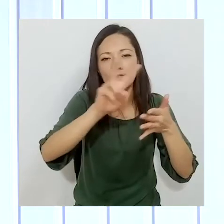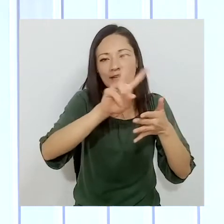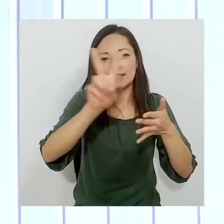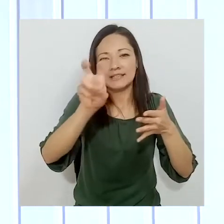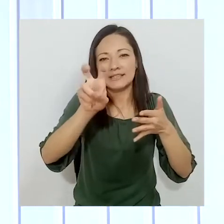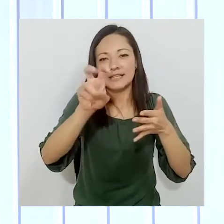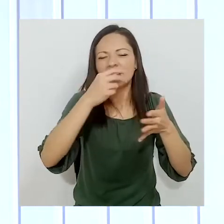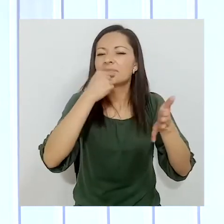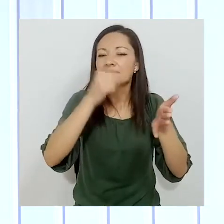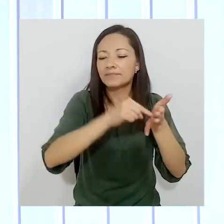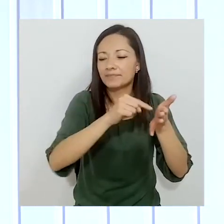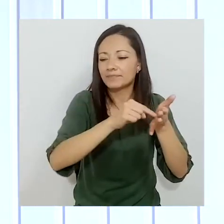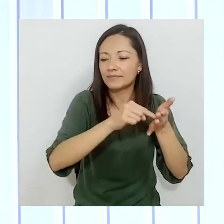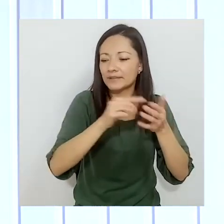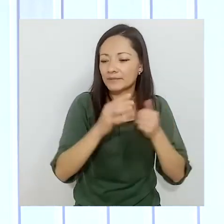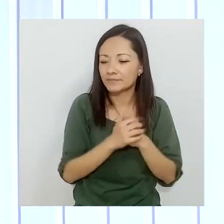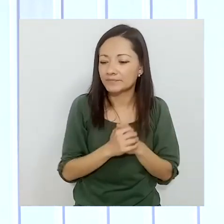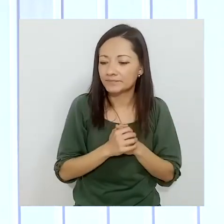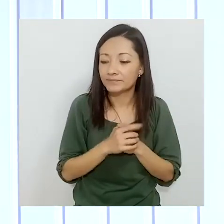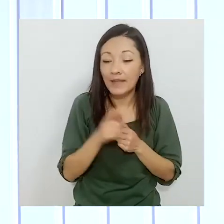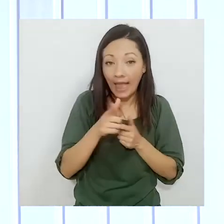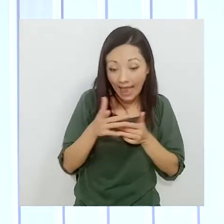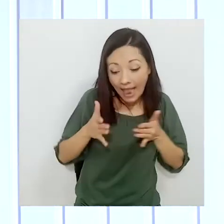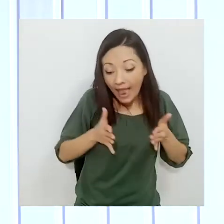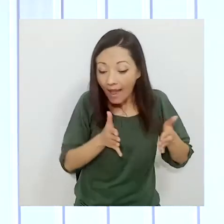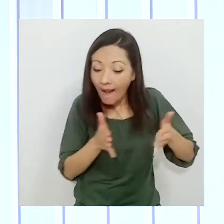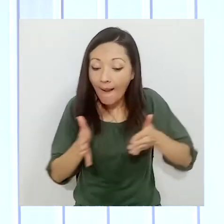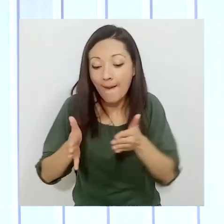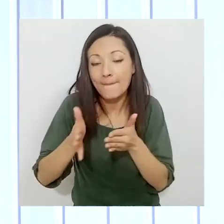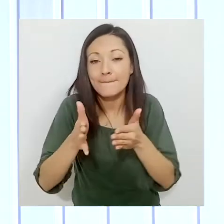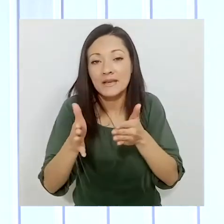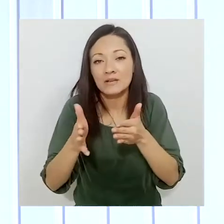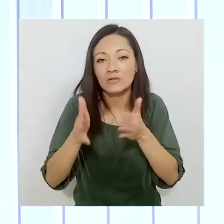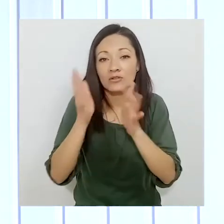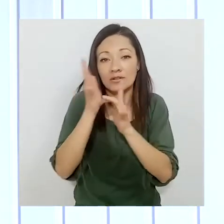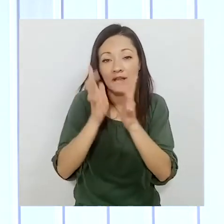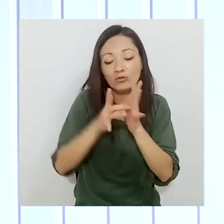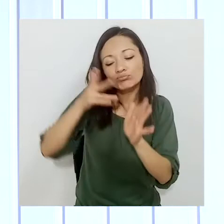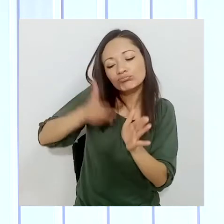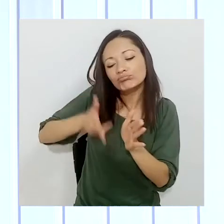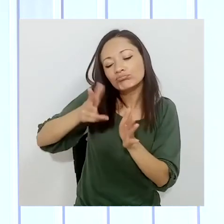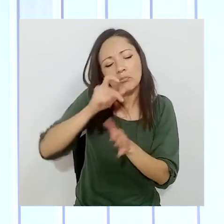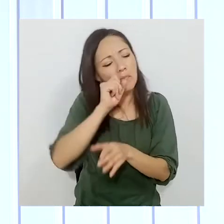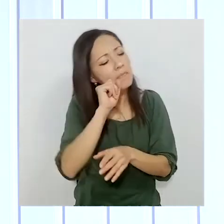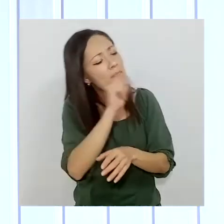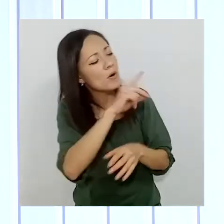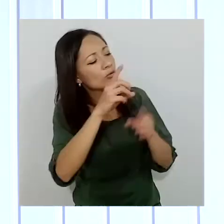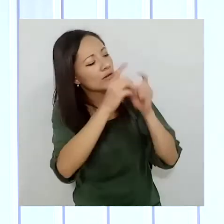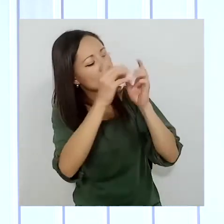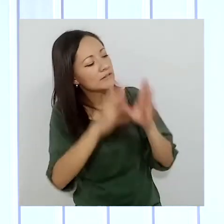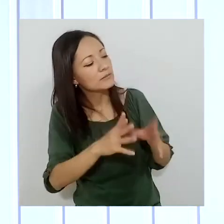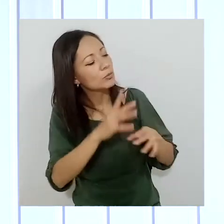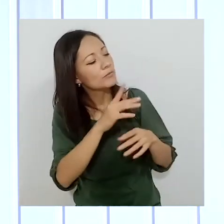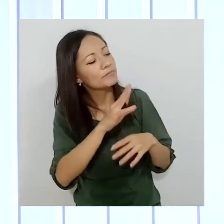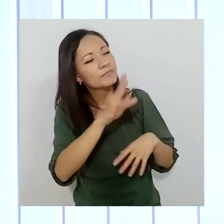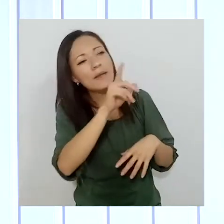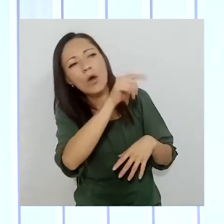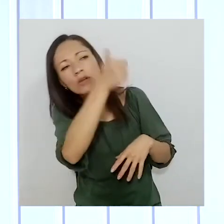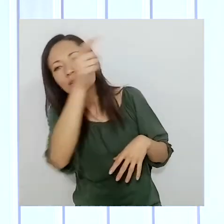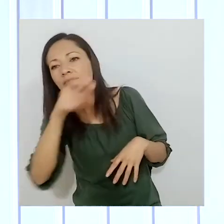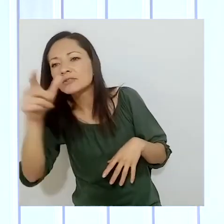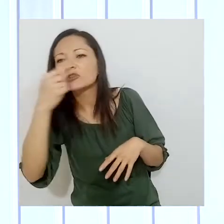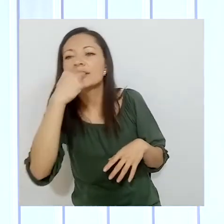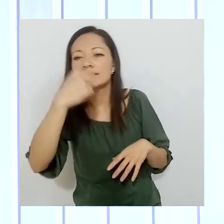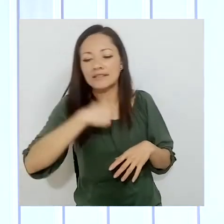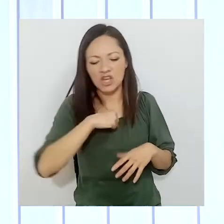de Filipo, y en el camino preguntó a sus discípulos diciendo: ¿quién dicen los hombres que soy yo? Ellos